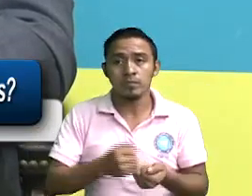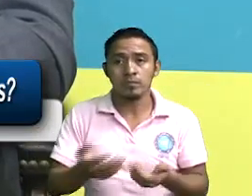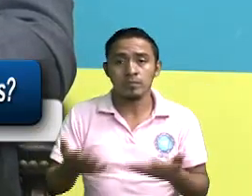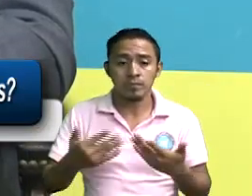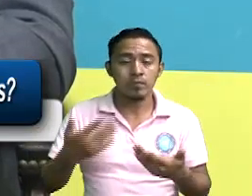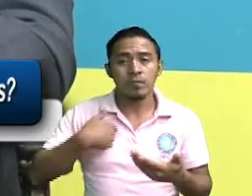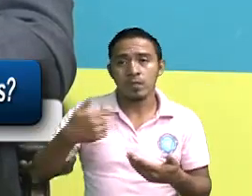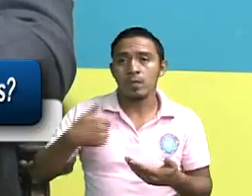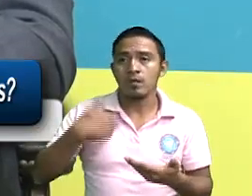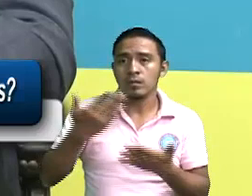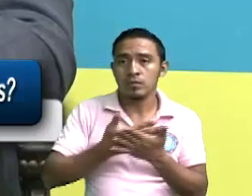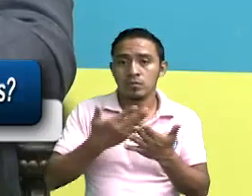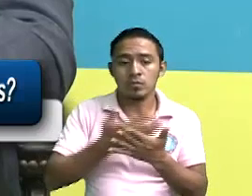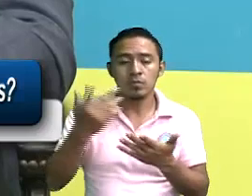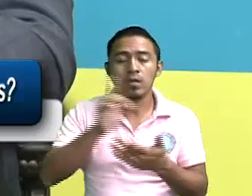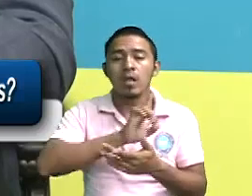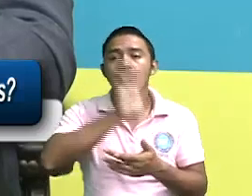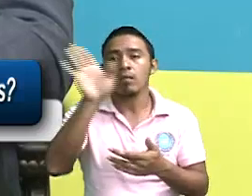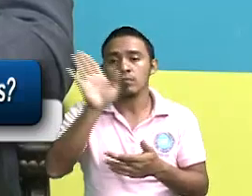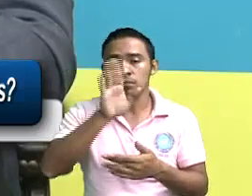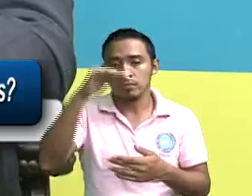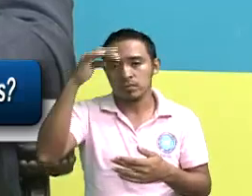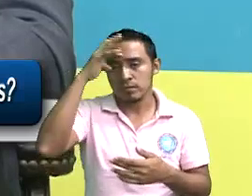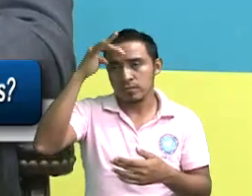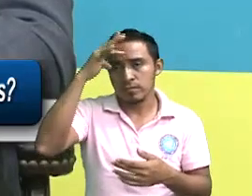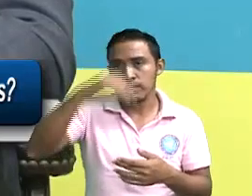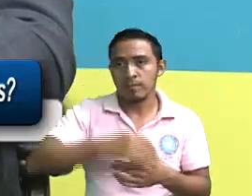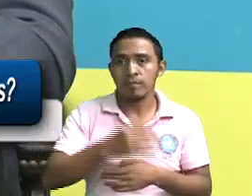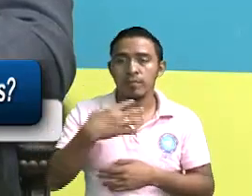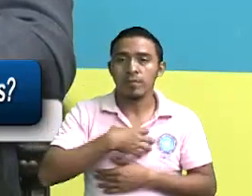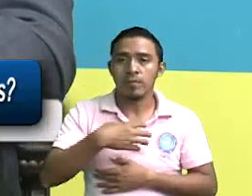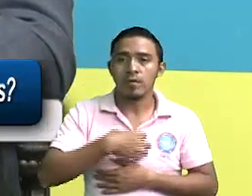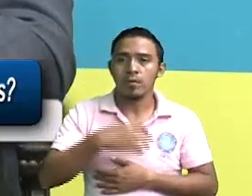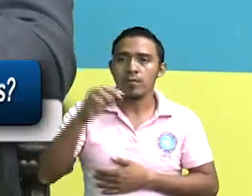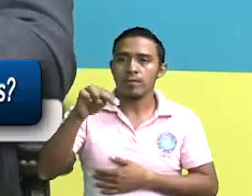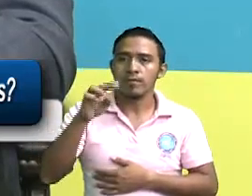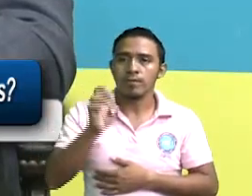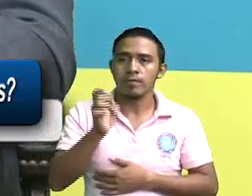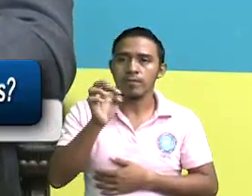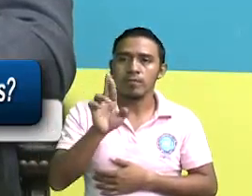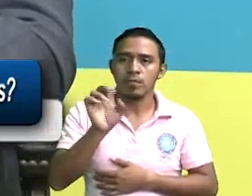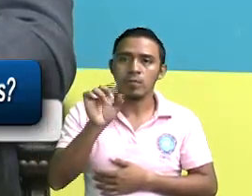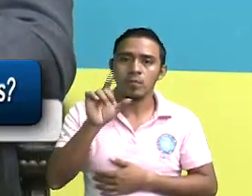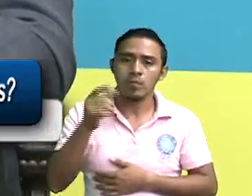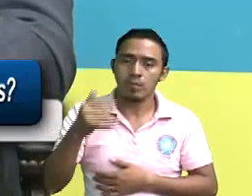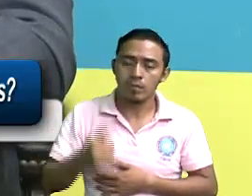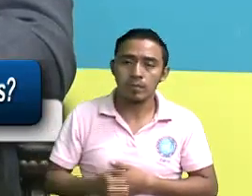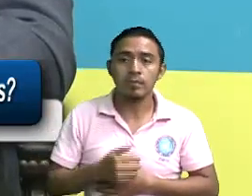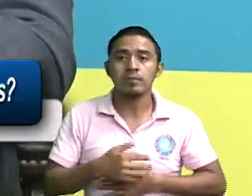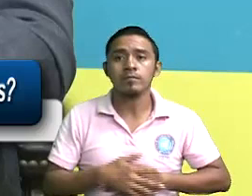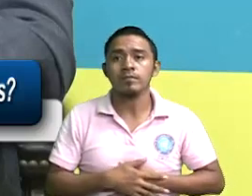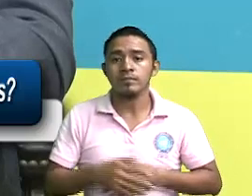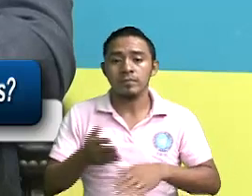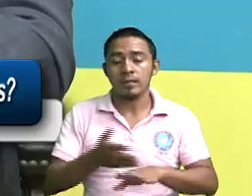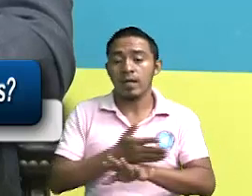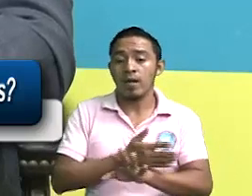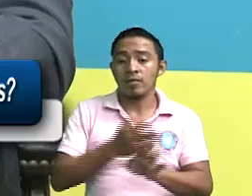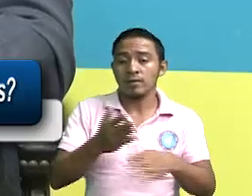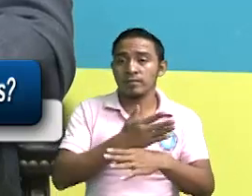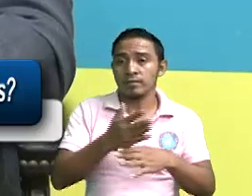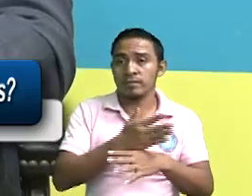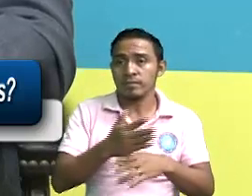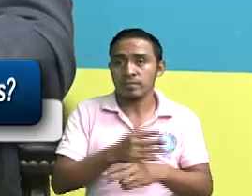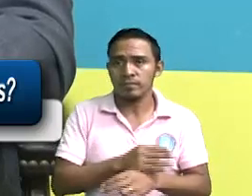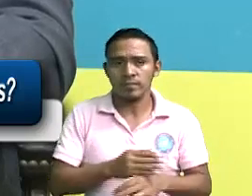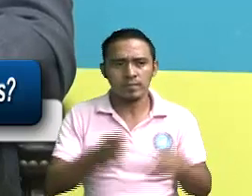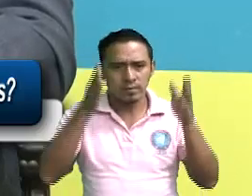al extranjero. Yo fui graduado en México de neurología y ahora se brinda una atención que antes